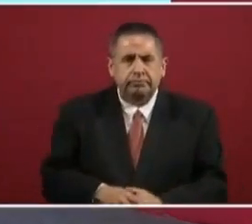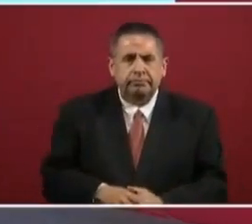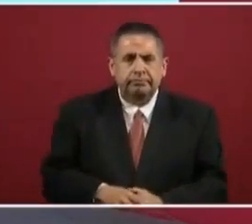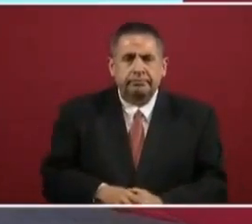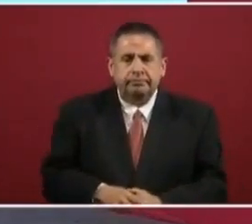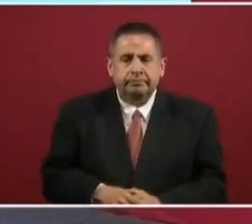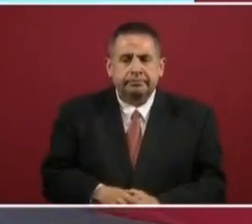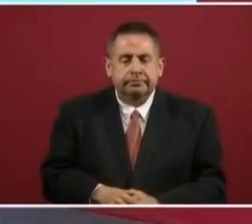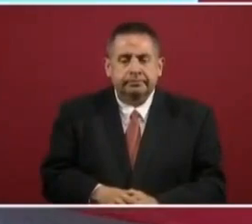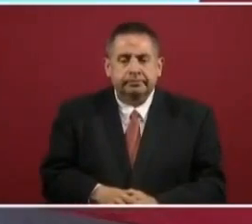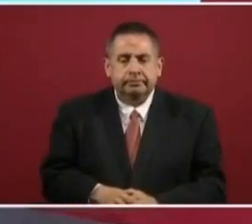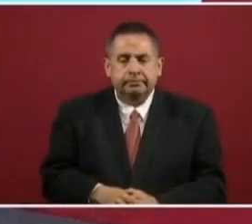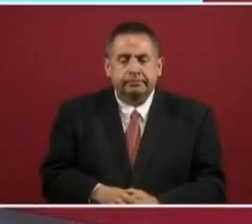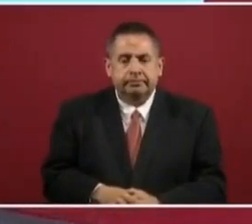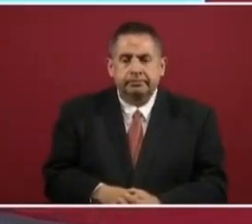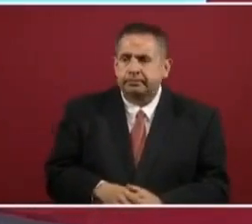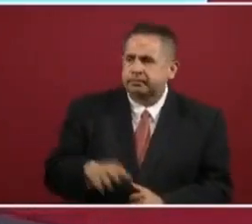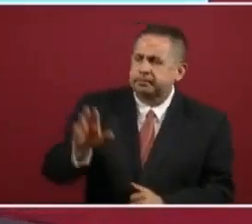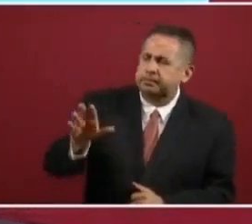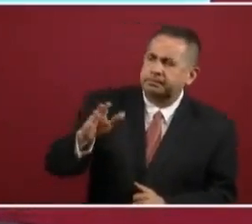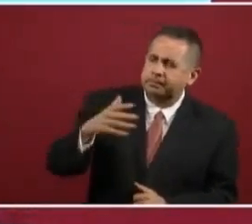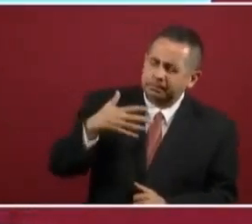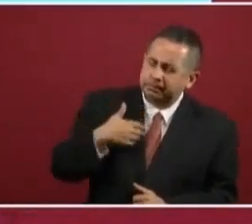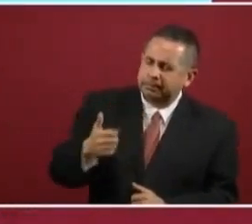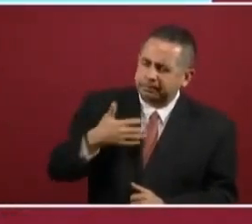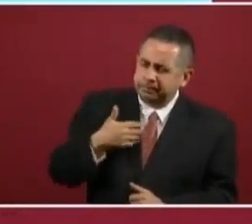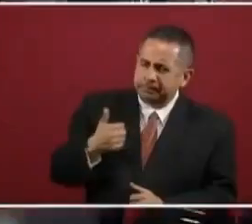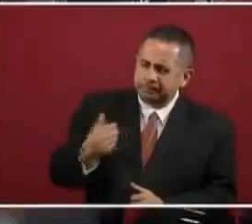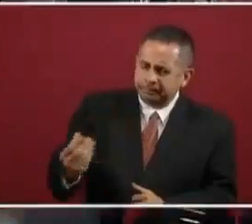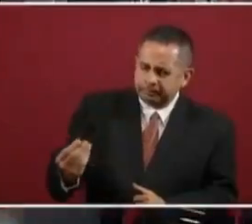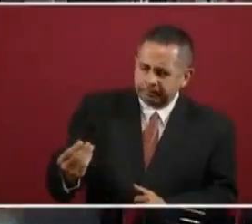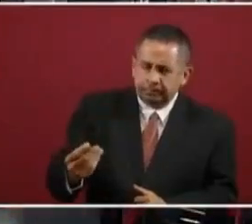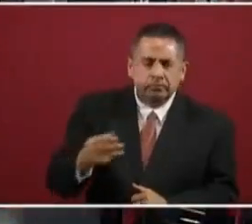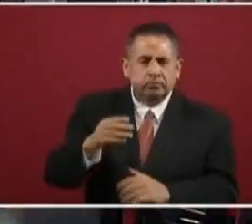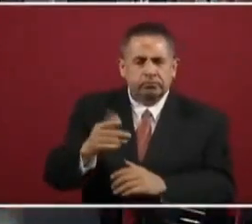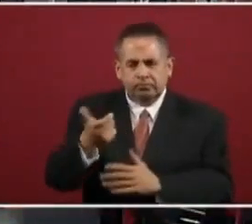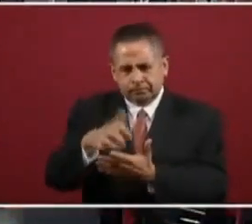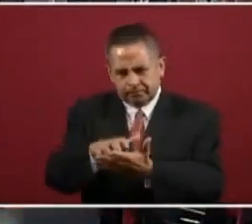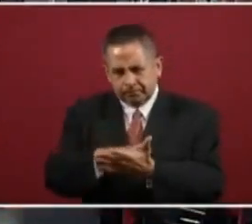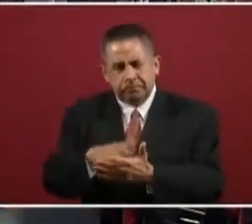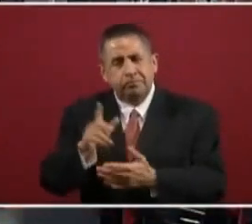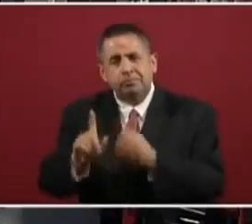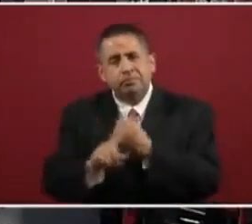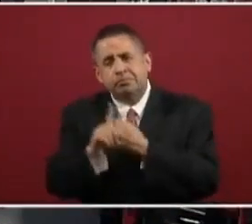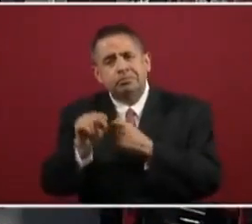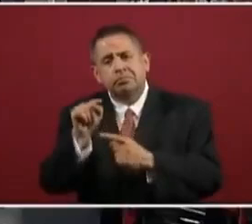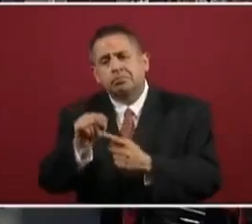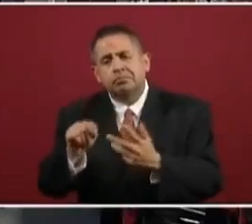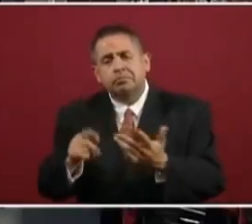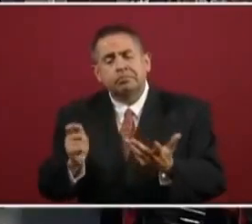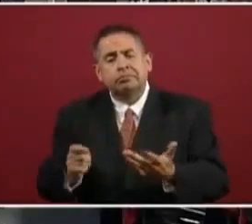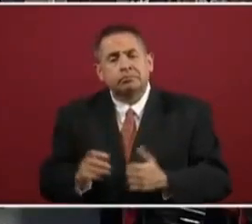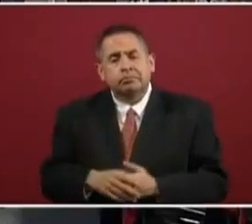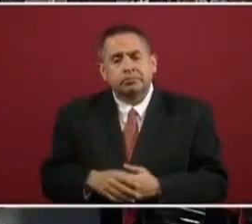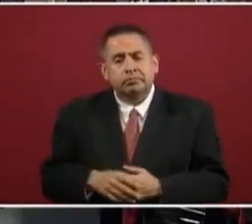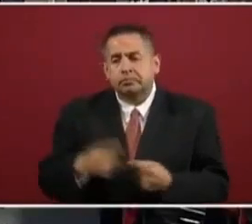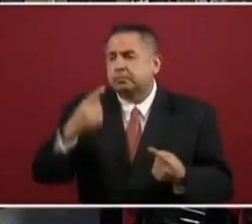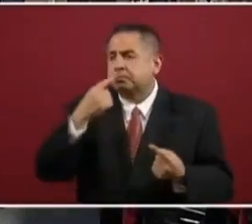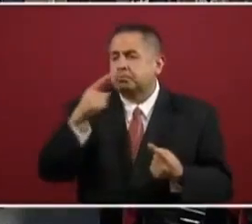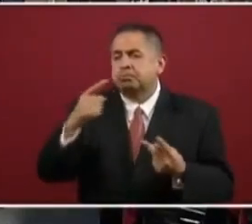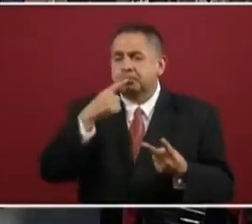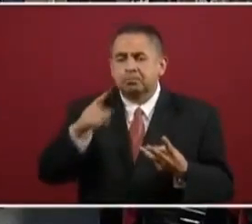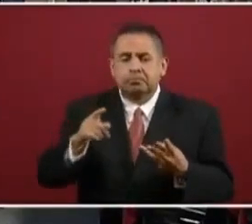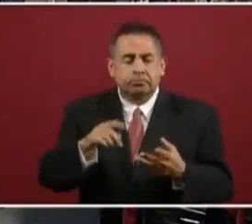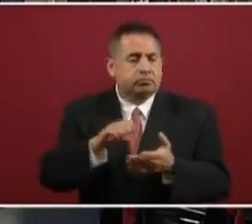no en el caso Yo entiendo todo este argumento que dice usted a la austeridad El problema es que denuncian malos